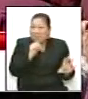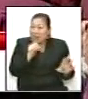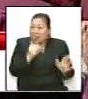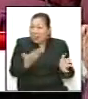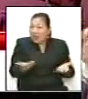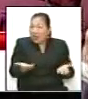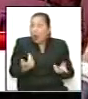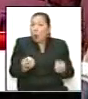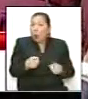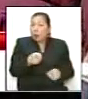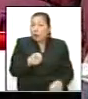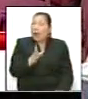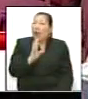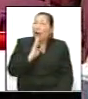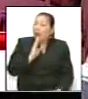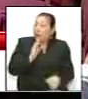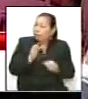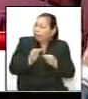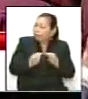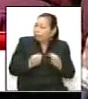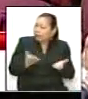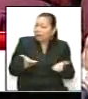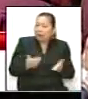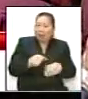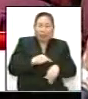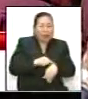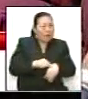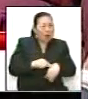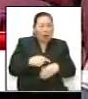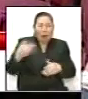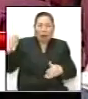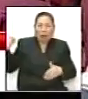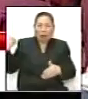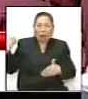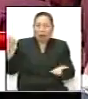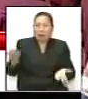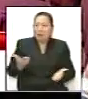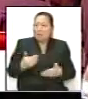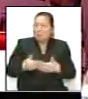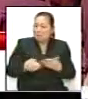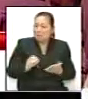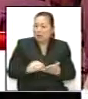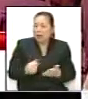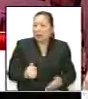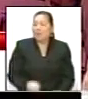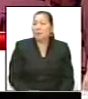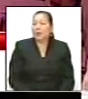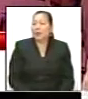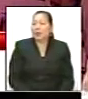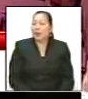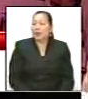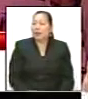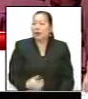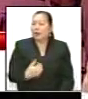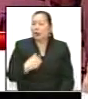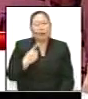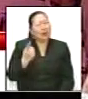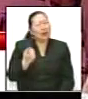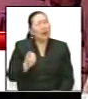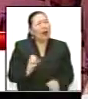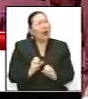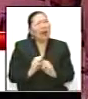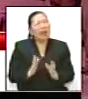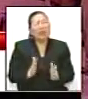Y cuando usted nos habla, estamos atrasados, pero estamos tratando de avanzar más rápido. Lo que no me queda claro es cuál es